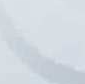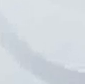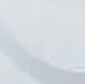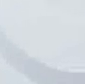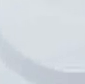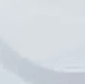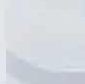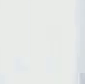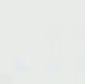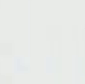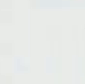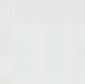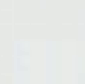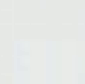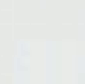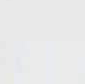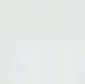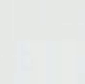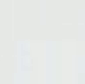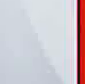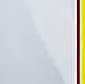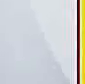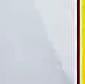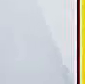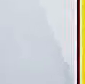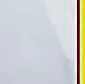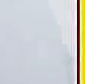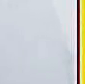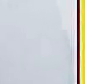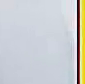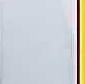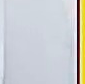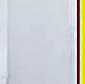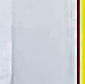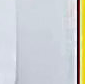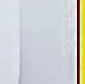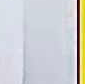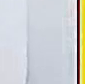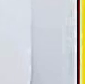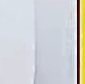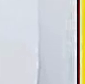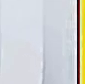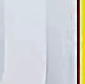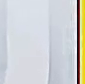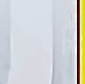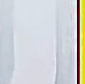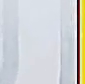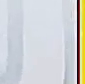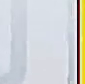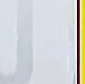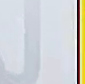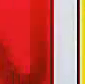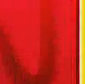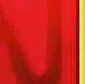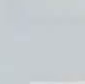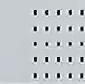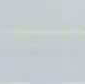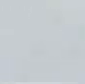Libremente es presentado por Mercado Libre. Lo mejor está llegando.